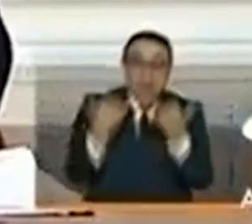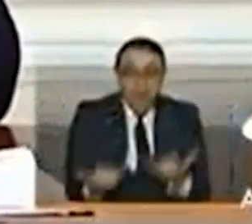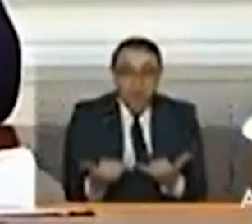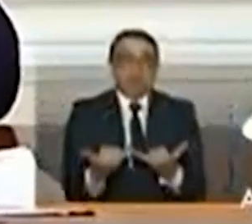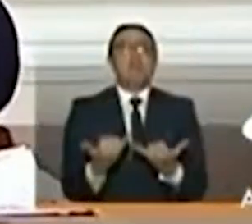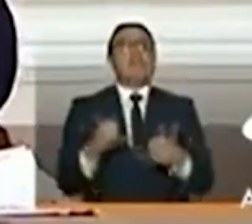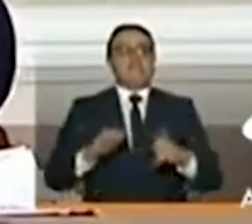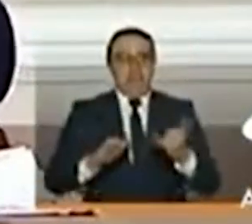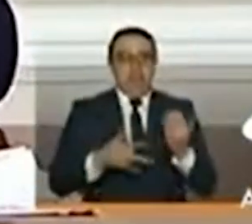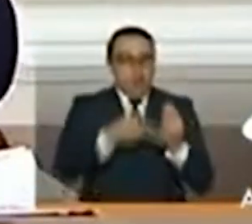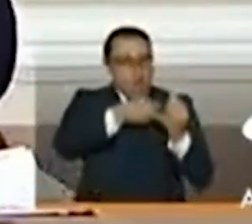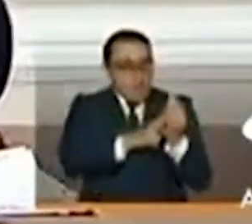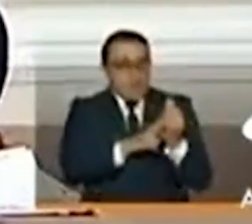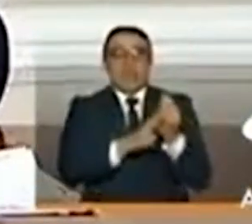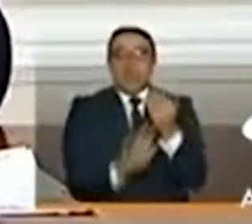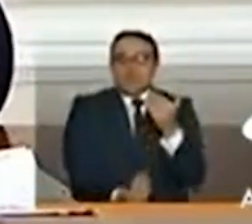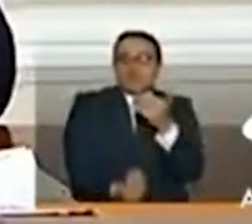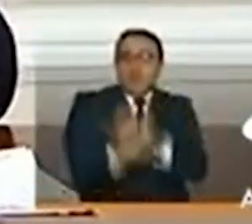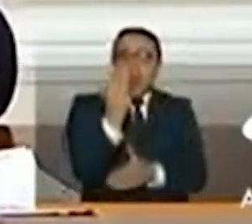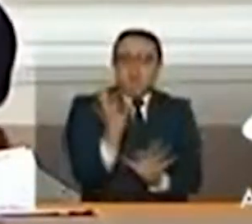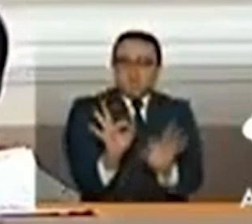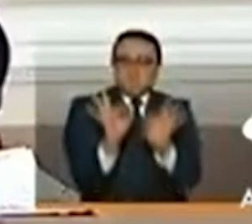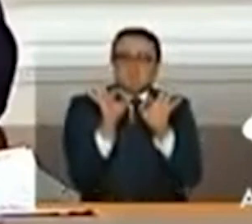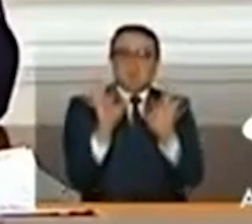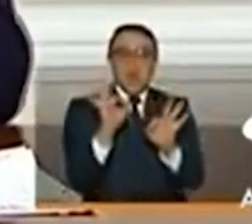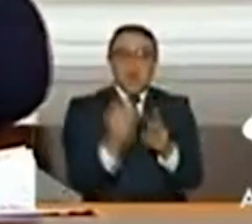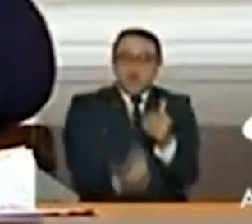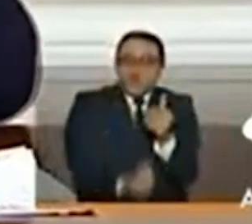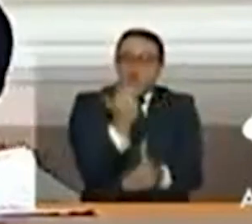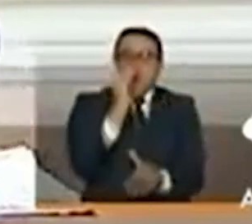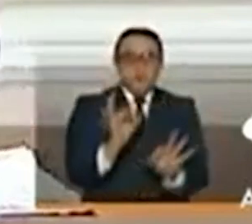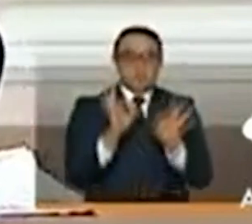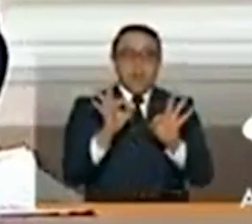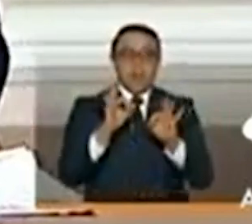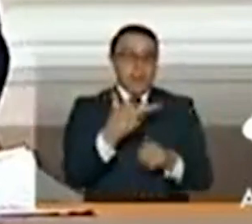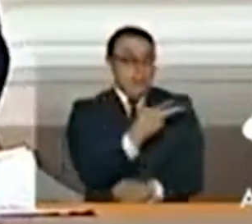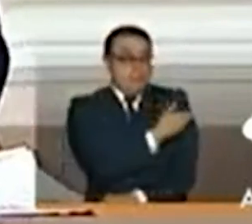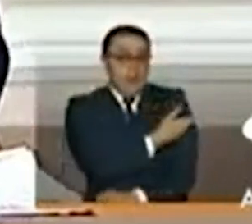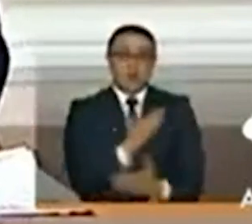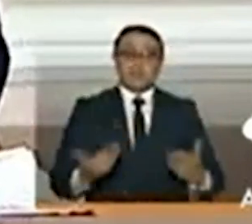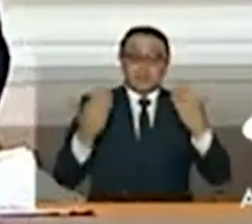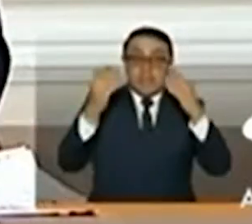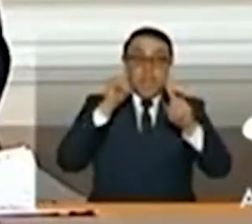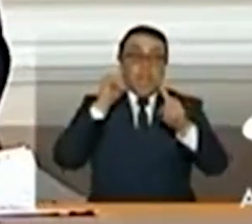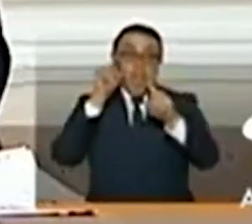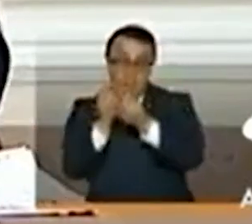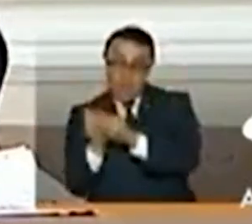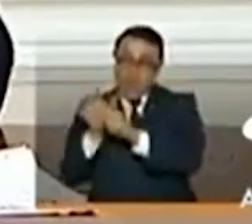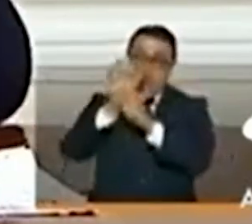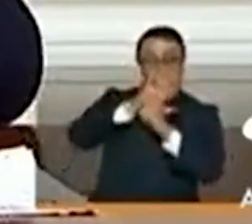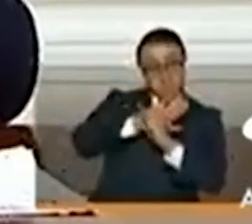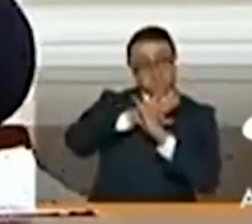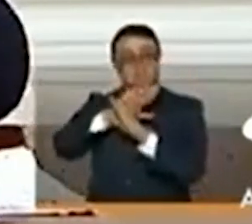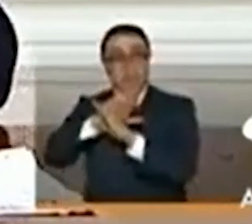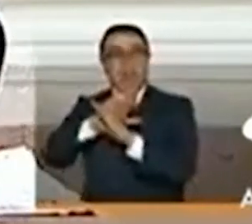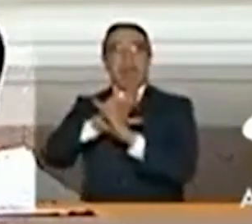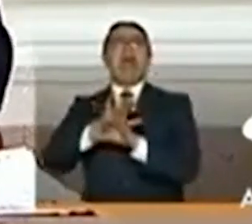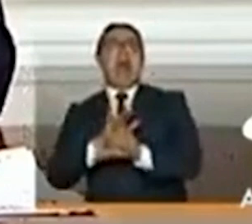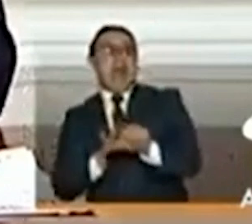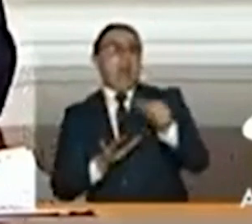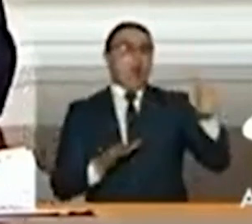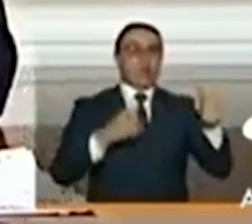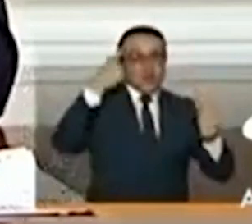herramienta moderna, unas vacunas modernas que no solamente van a ayudar para combatir la epidemia por COVID, sino otros